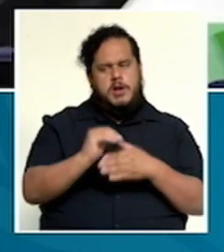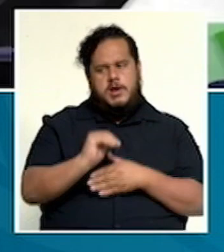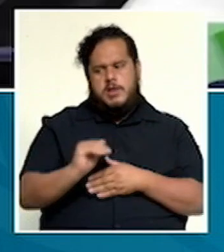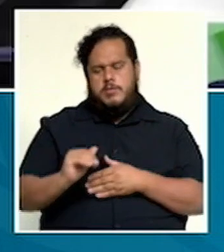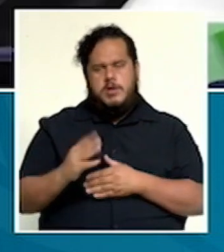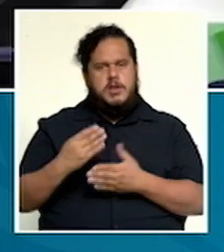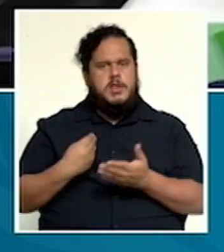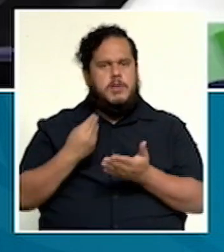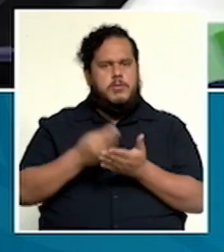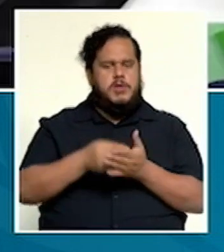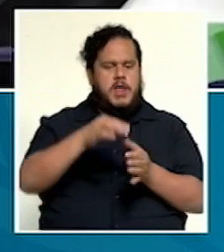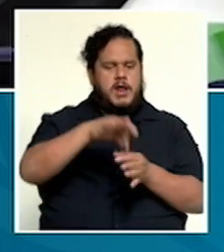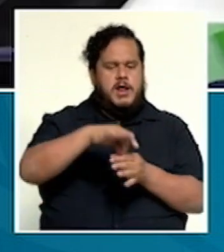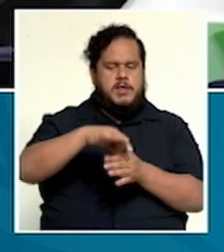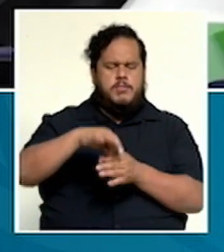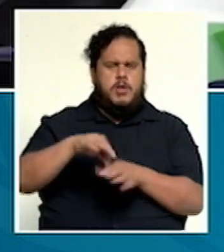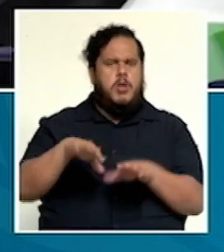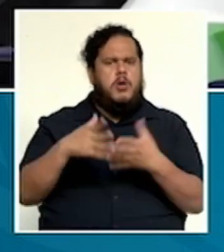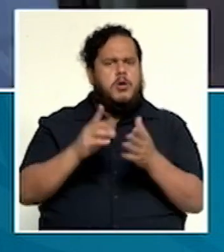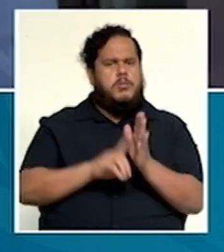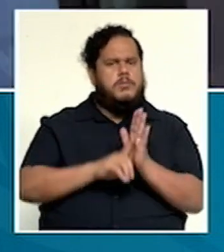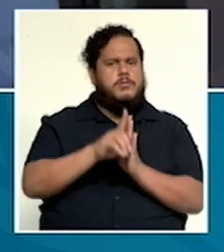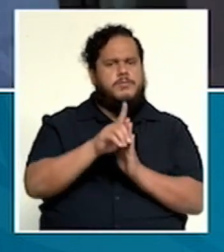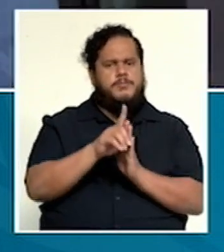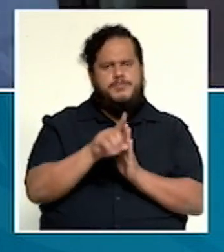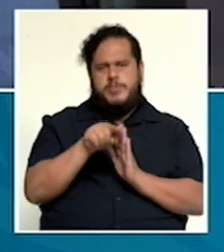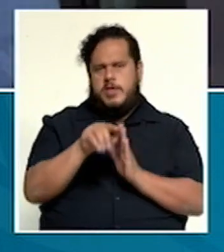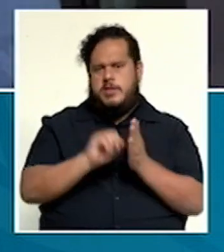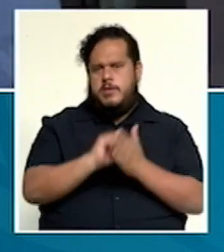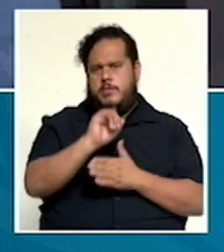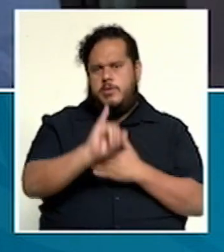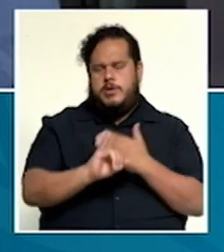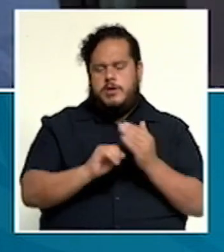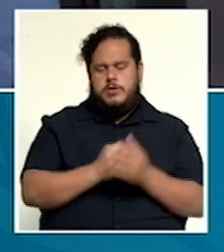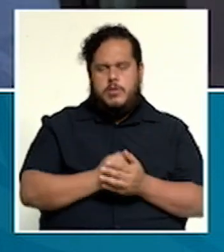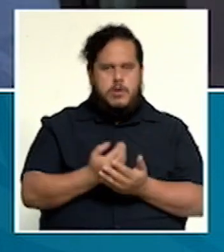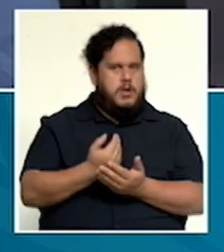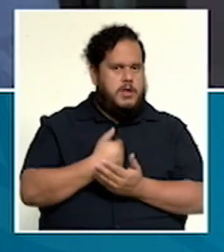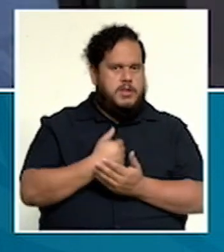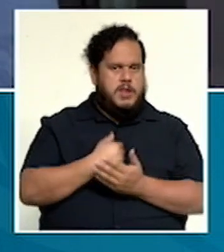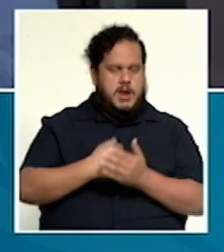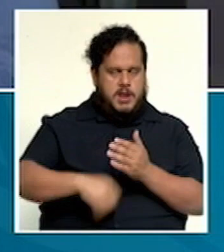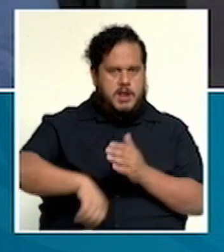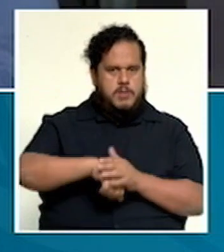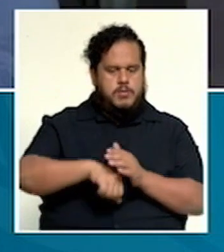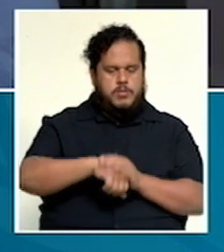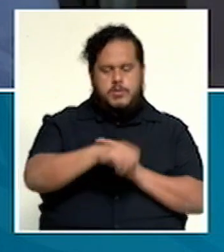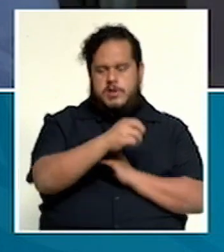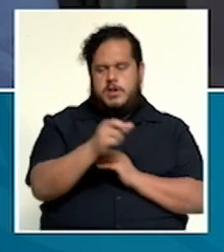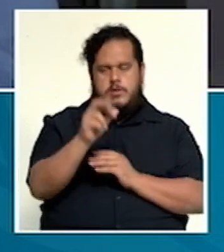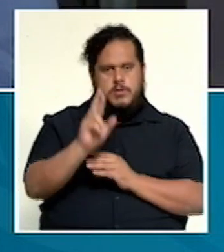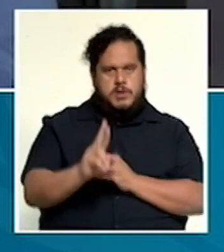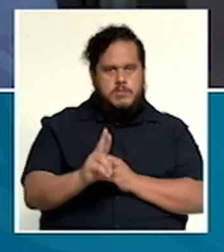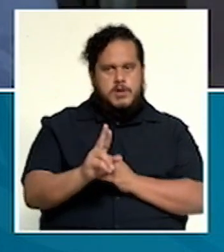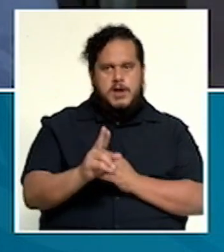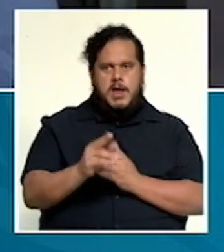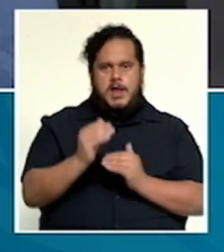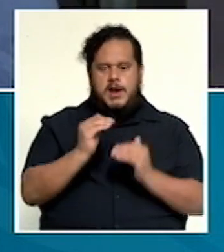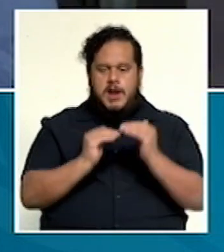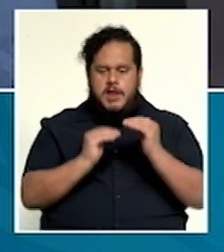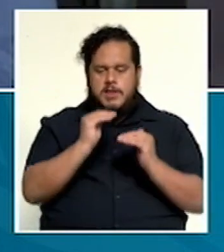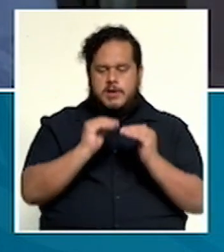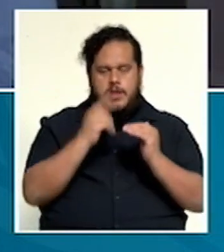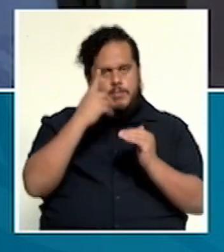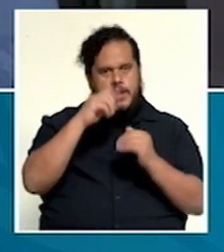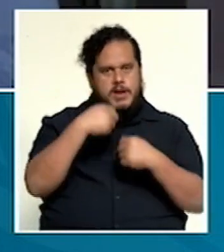aportar al semillero. ¿Cómo va a desarrollar ese proyecto? ¿Tiene el fútbol de Costa Rica la estabilidad para